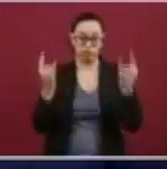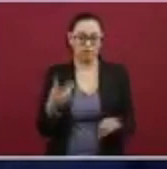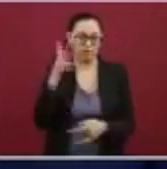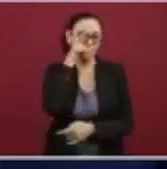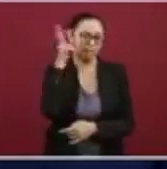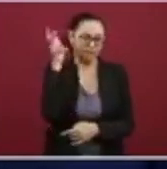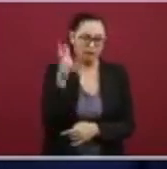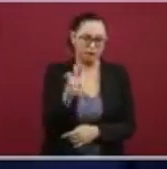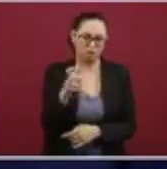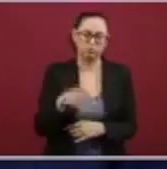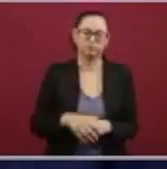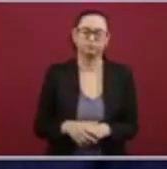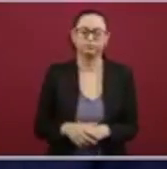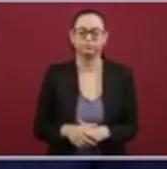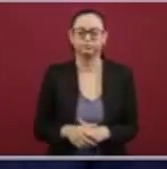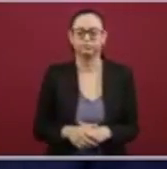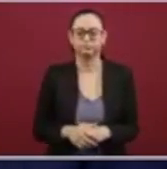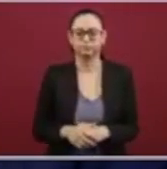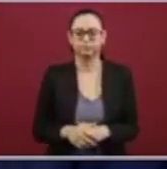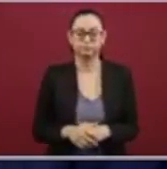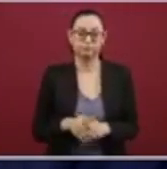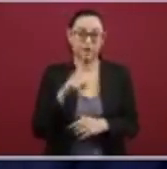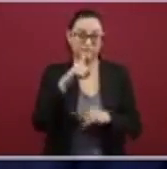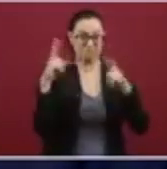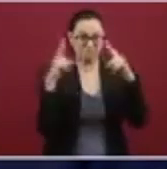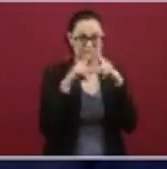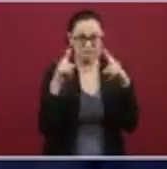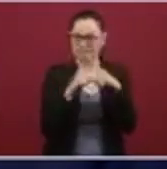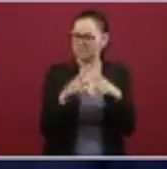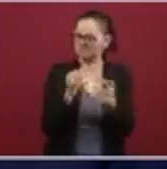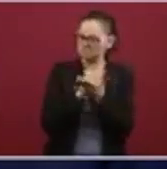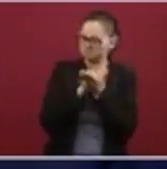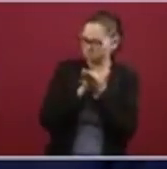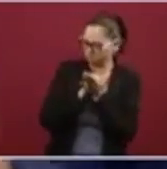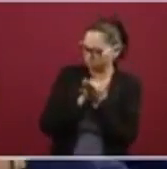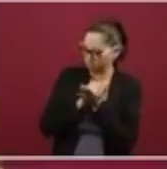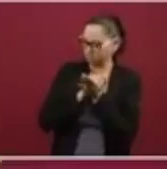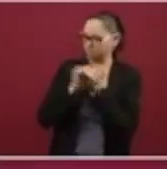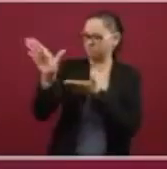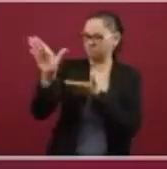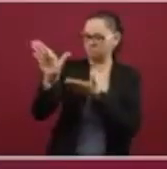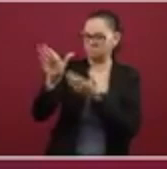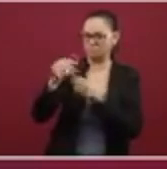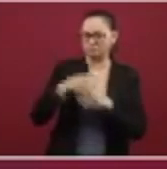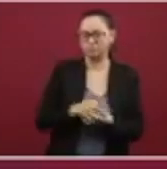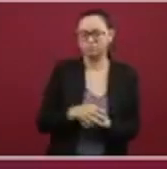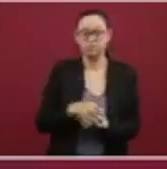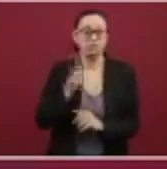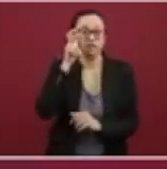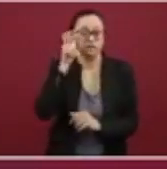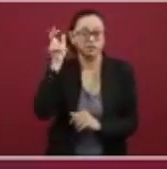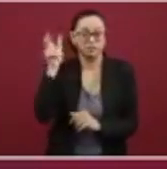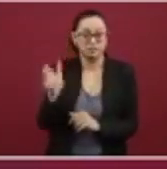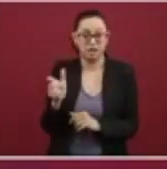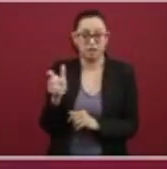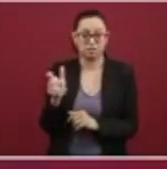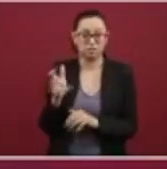cuando lo estaban excomulgando, les decía a